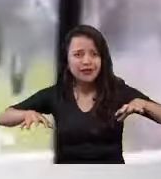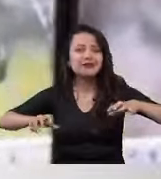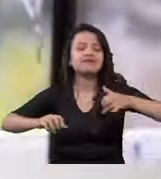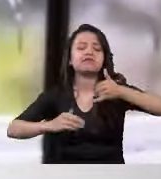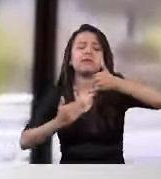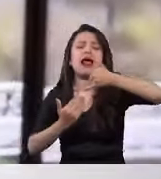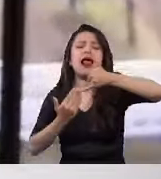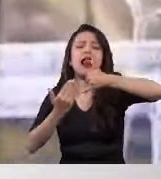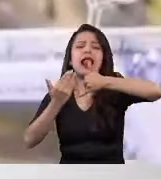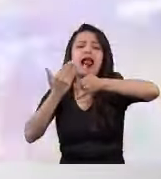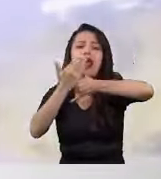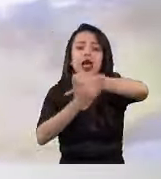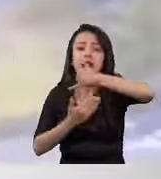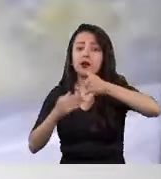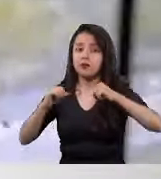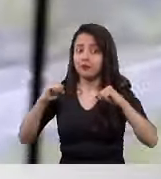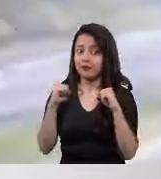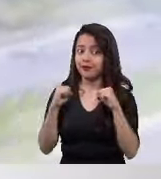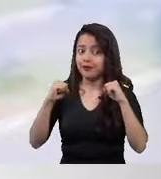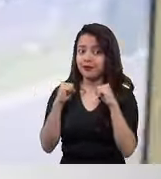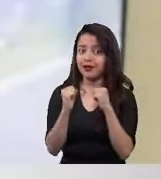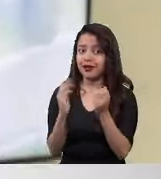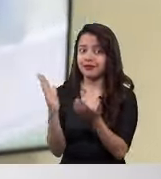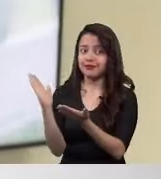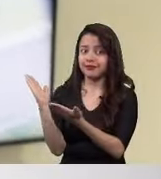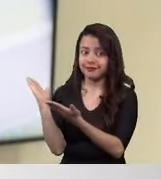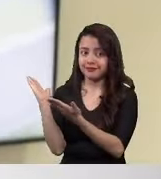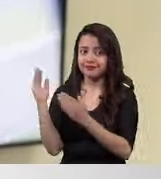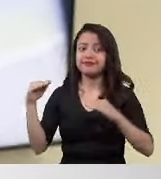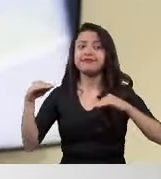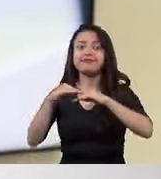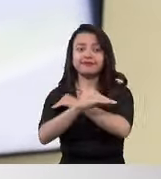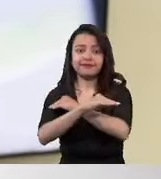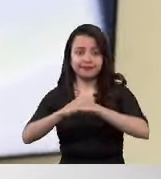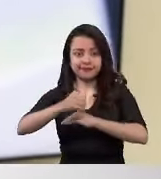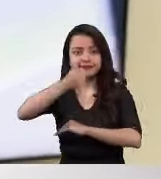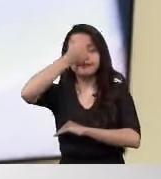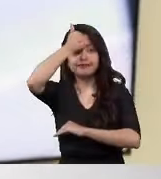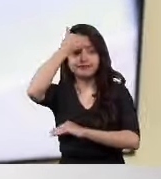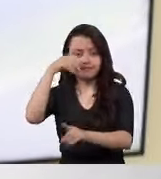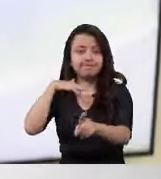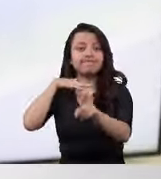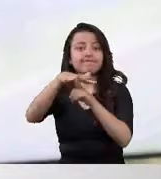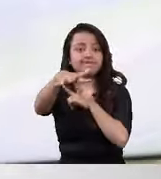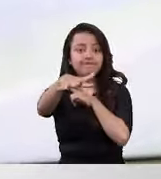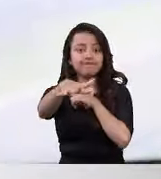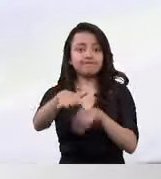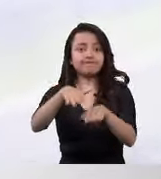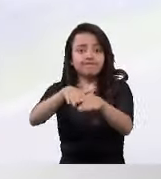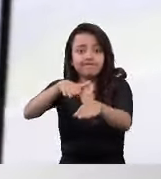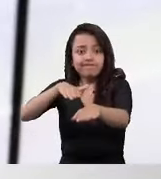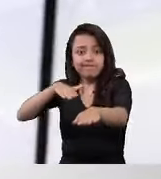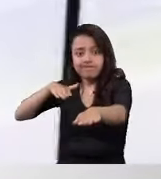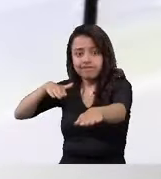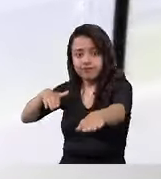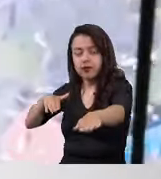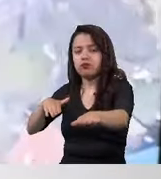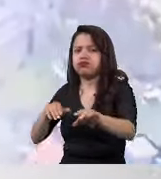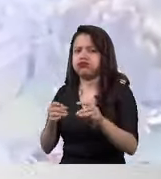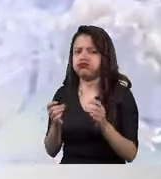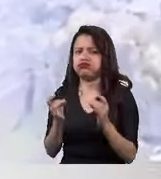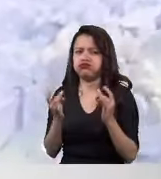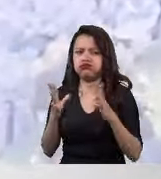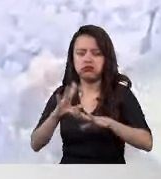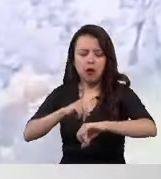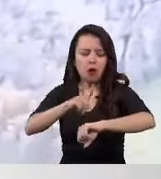Por ejemplo, en Bogotá las lluvias han afectado a las vías principales y también han detenido el tráfico por varias